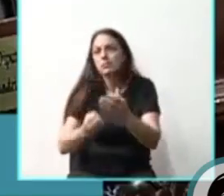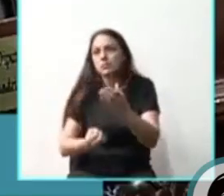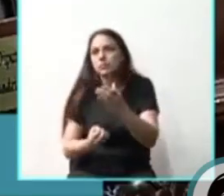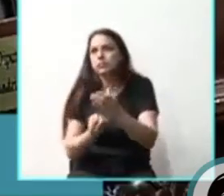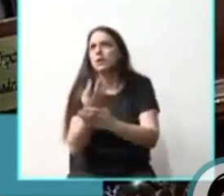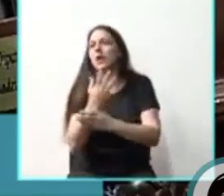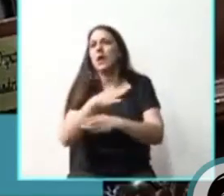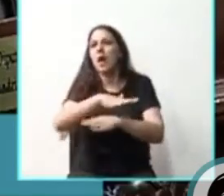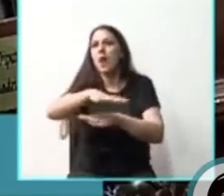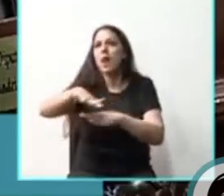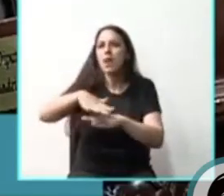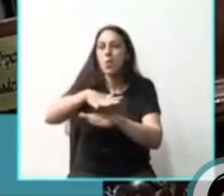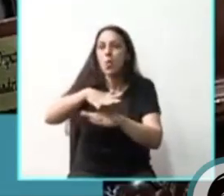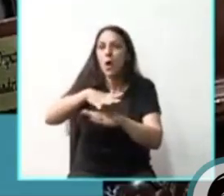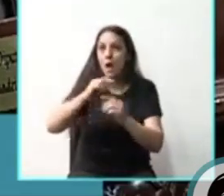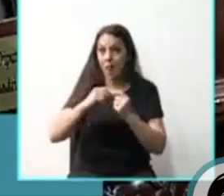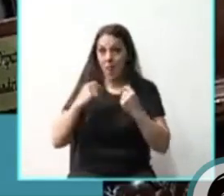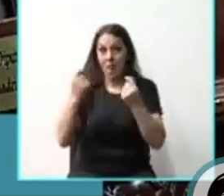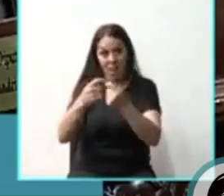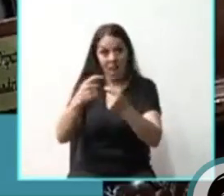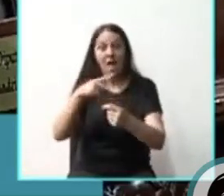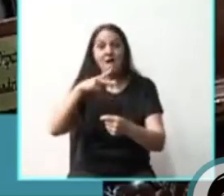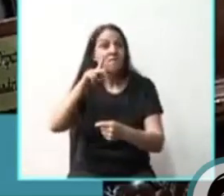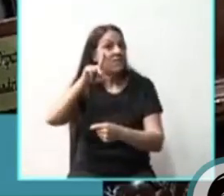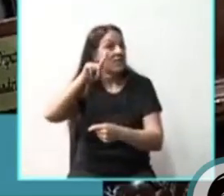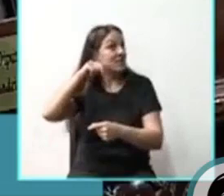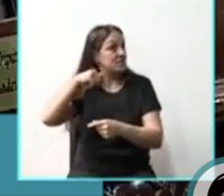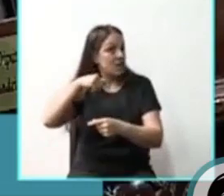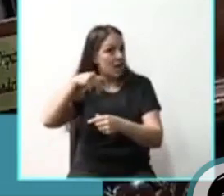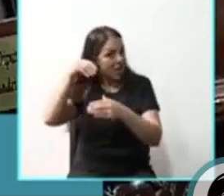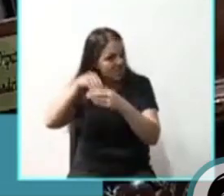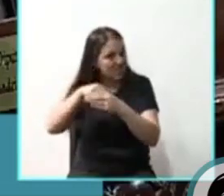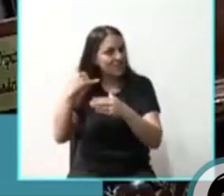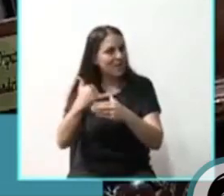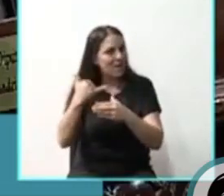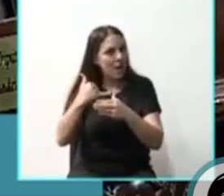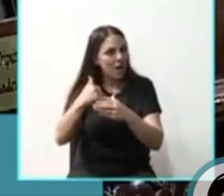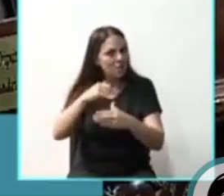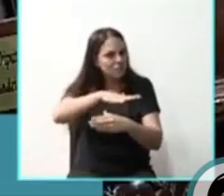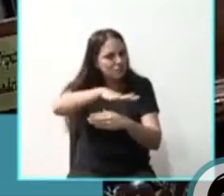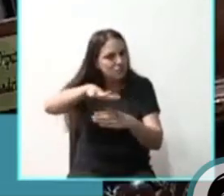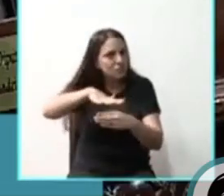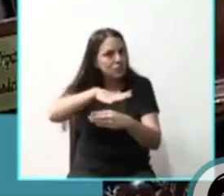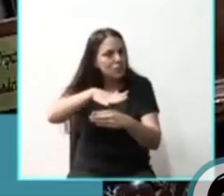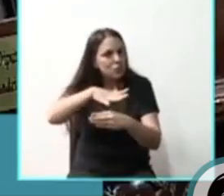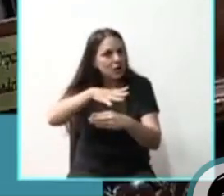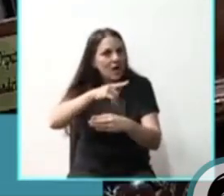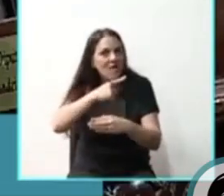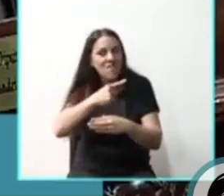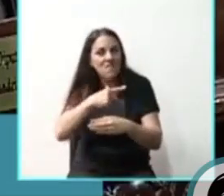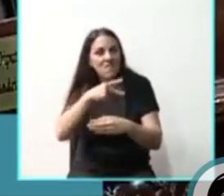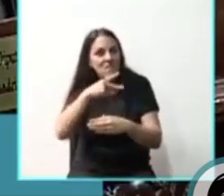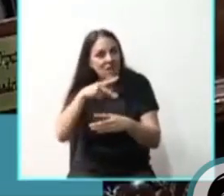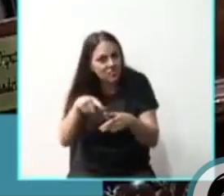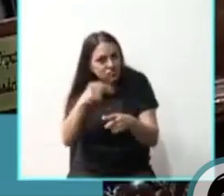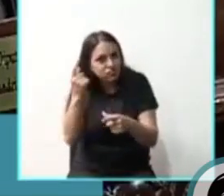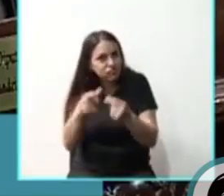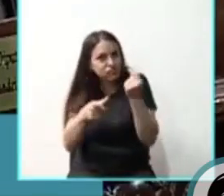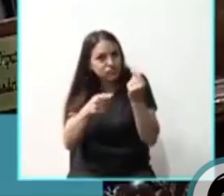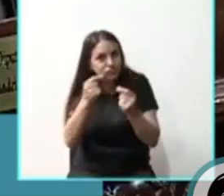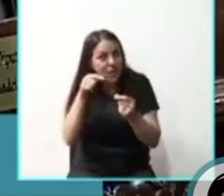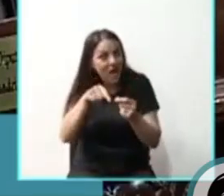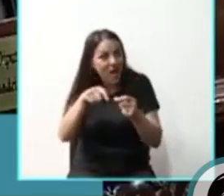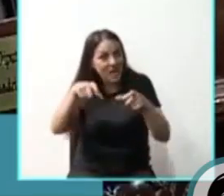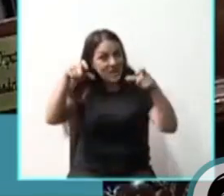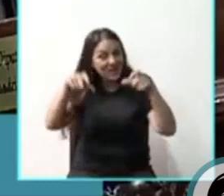dentro de la villa que tiene pasto y un único lugar que es una cancha donde se puede jugar al